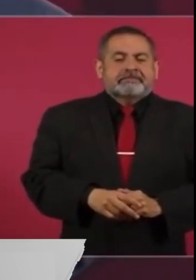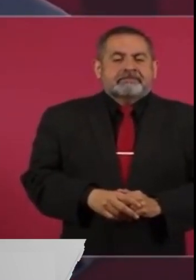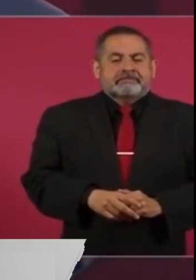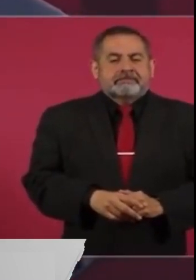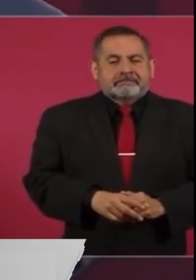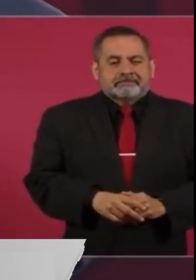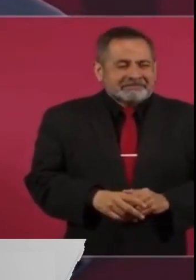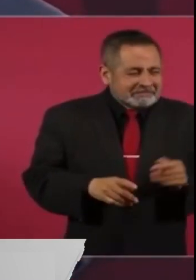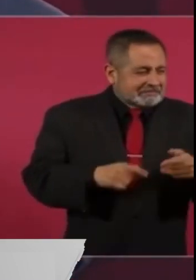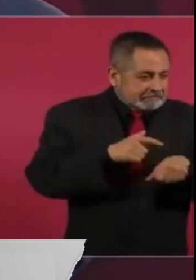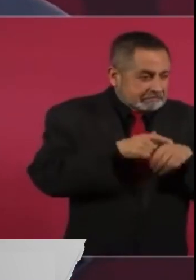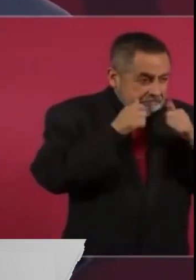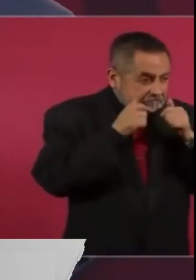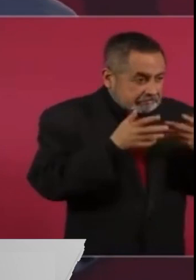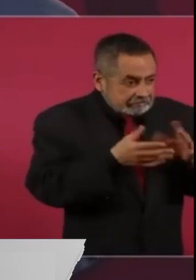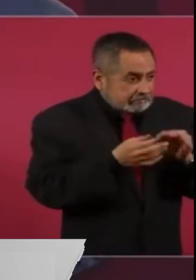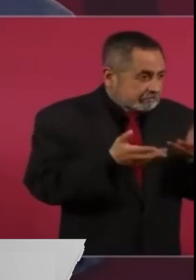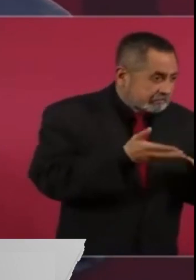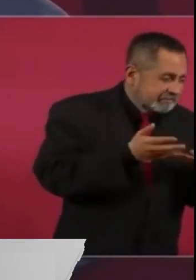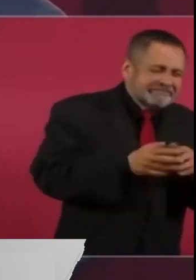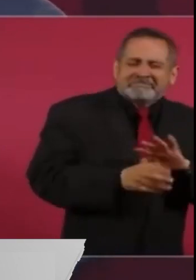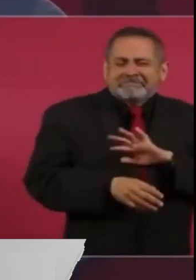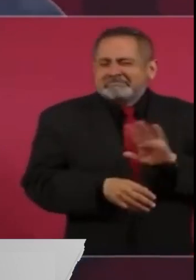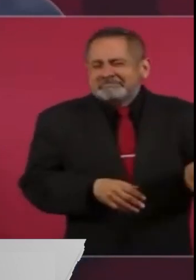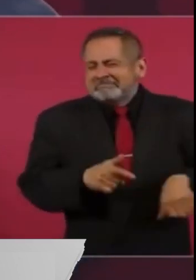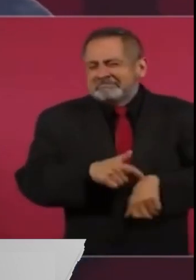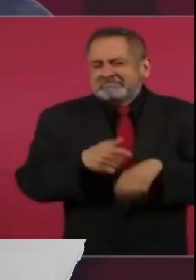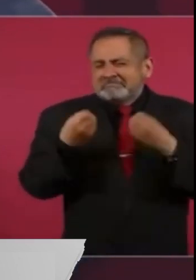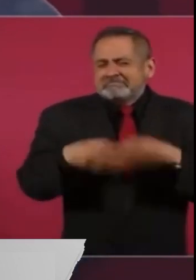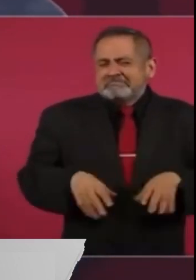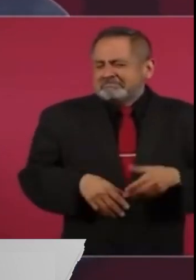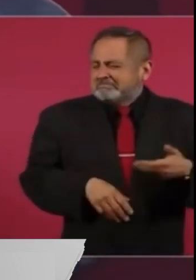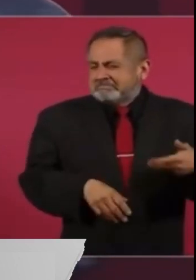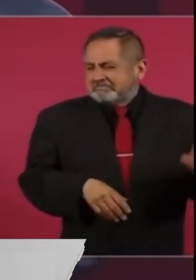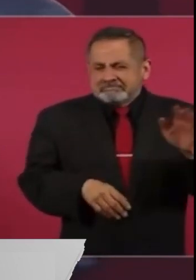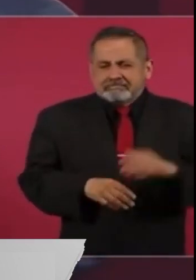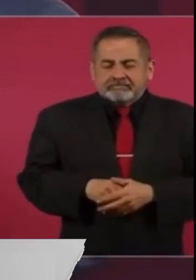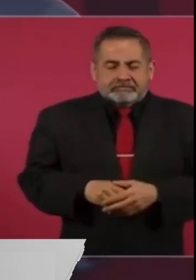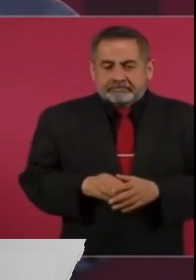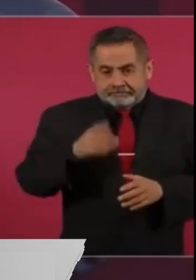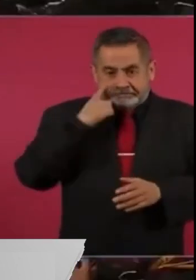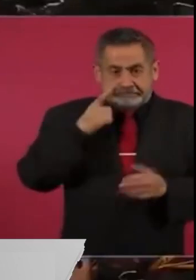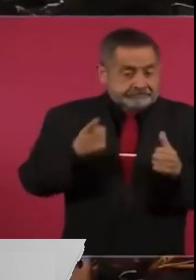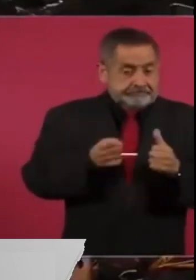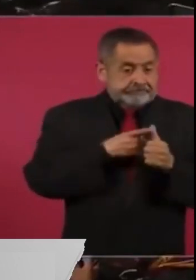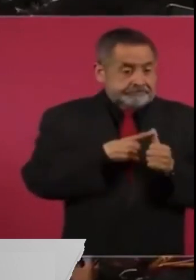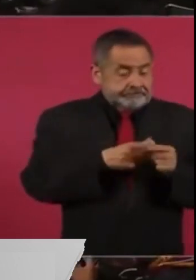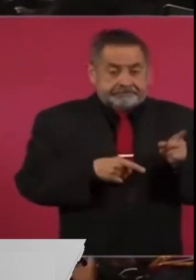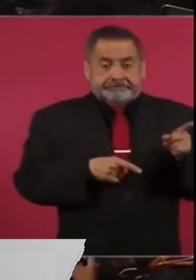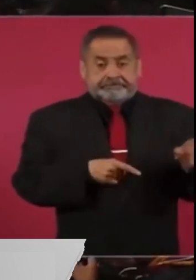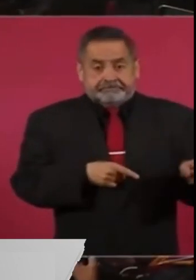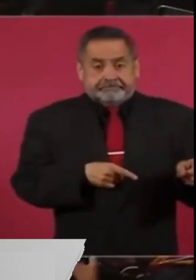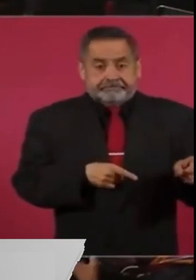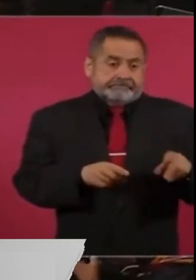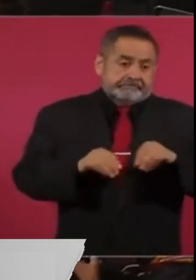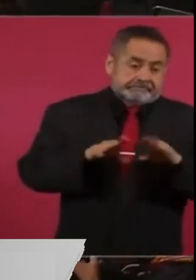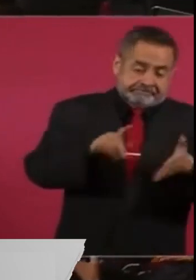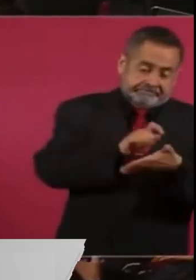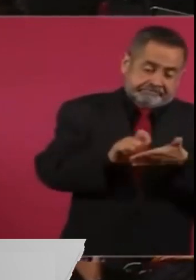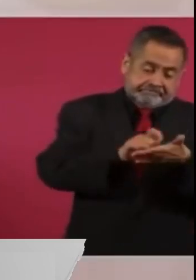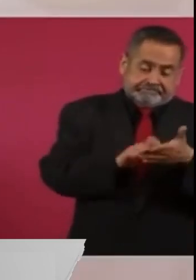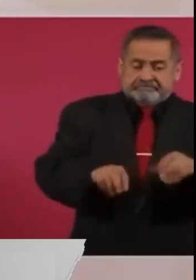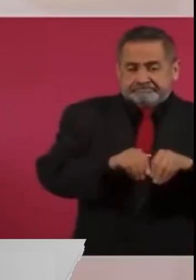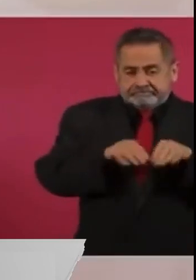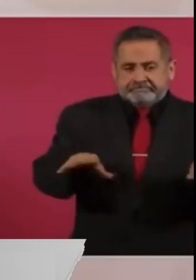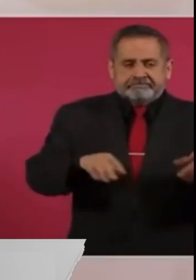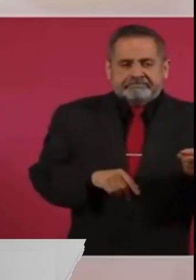hay que perder mucho tiempo en eso. Primero sale, ¿no?, lo de el artículo,